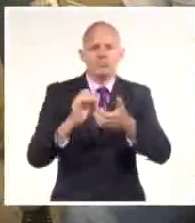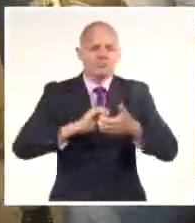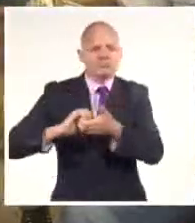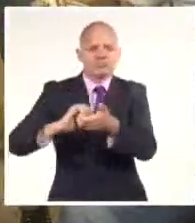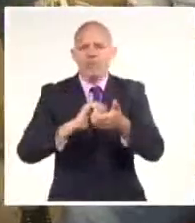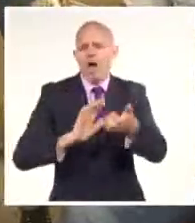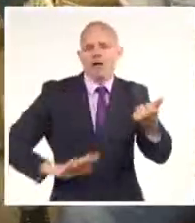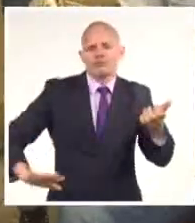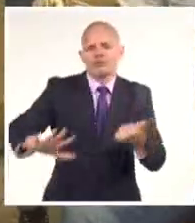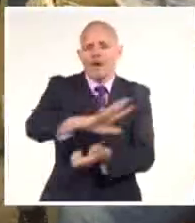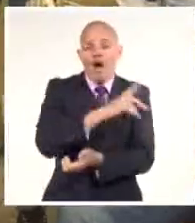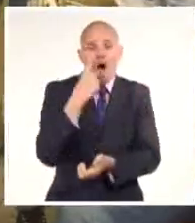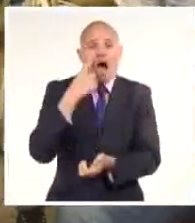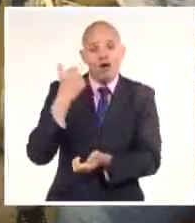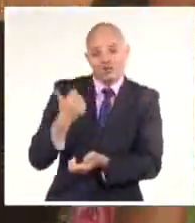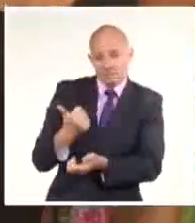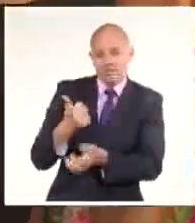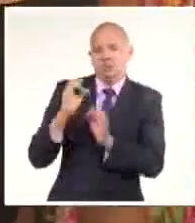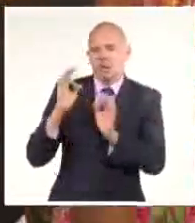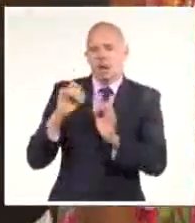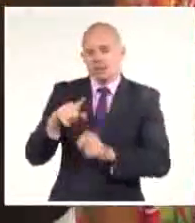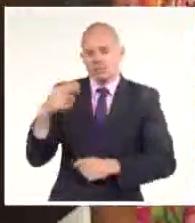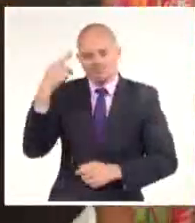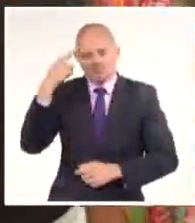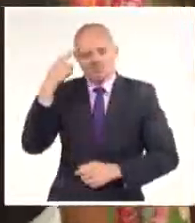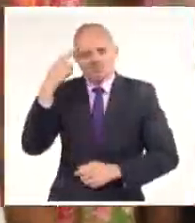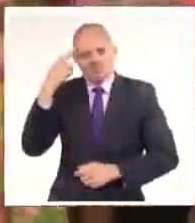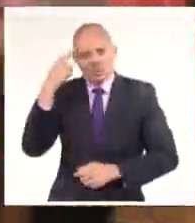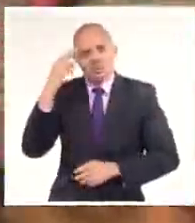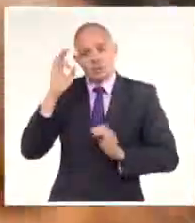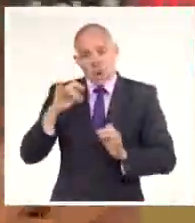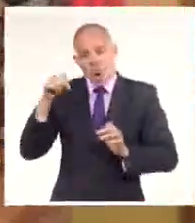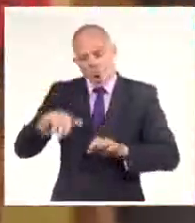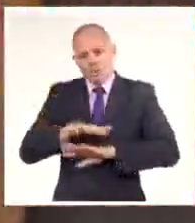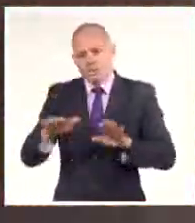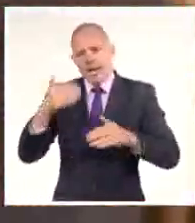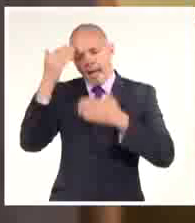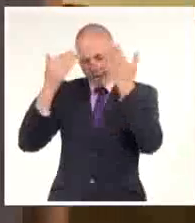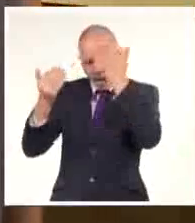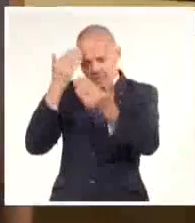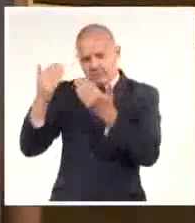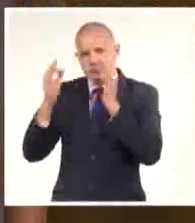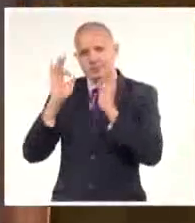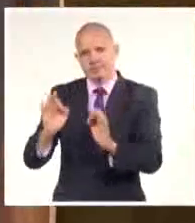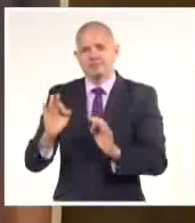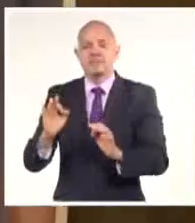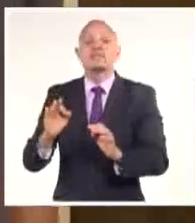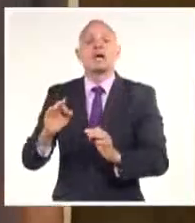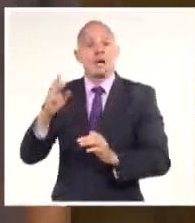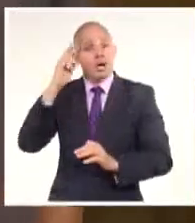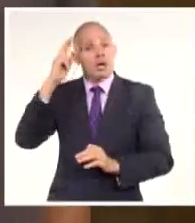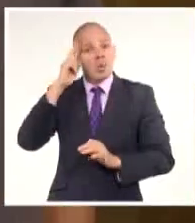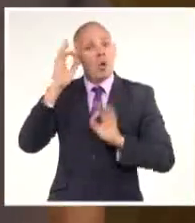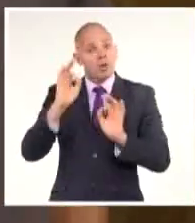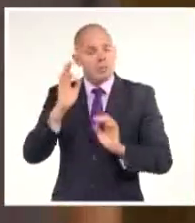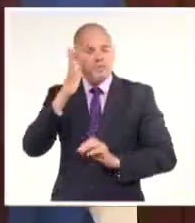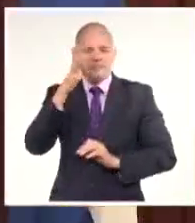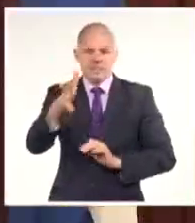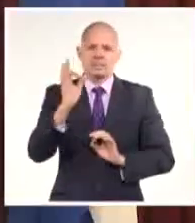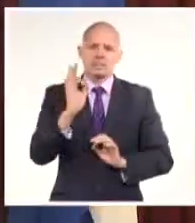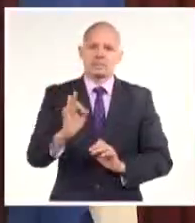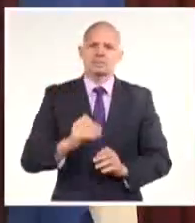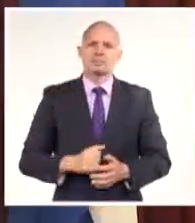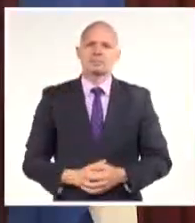gente que lo conoció y le debe aprendizajes. Hoy le vuelven a agradecer con la certeza de que su estirpe nunca se